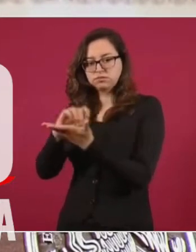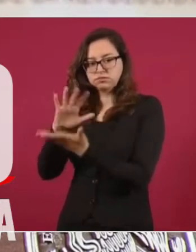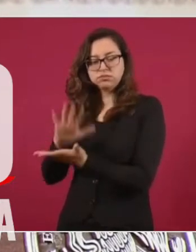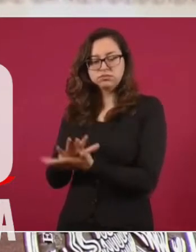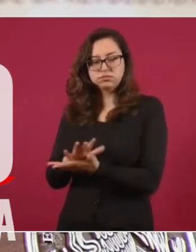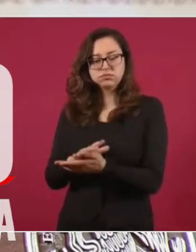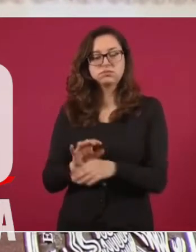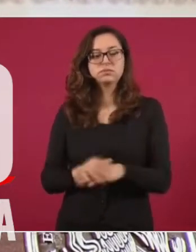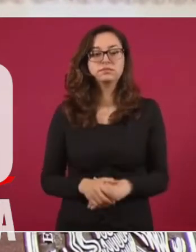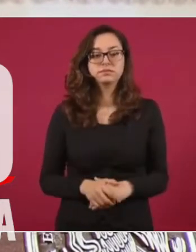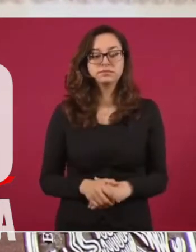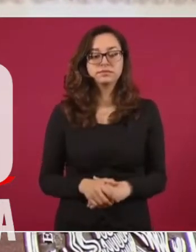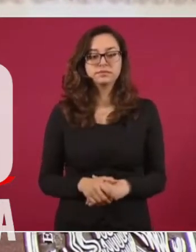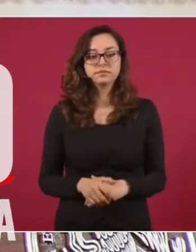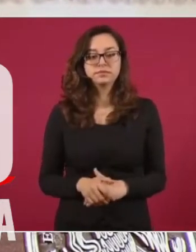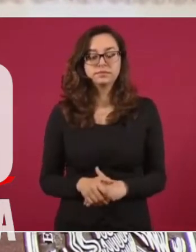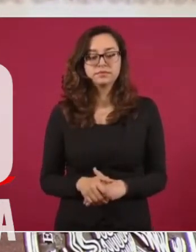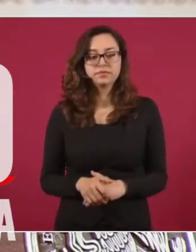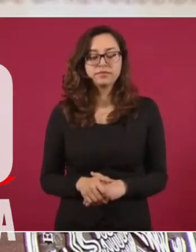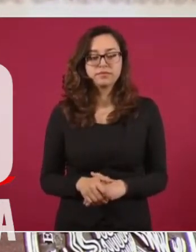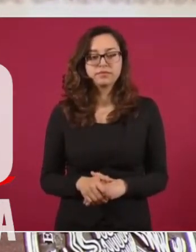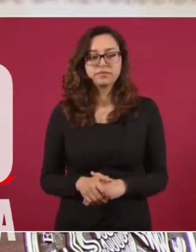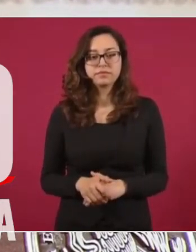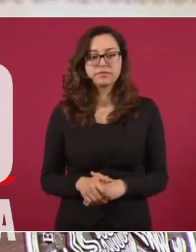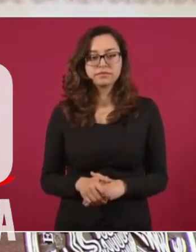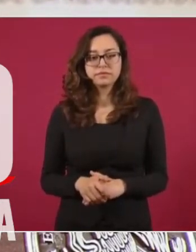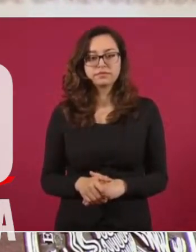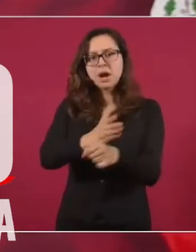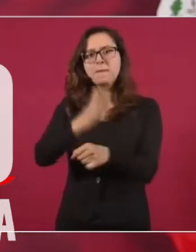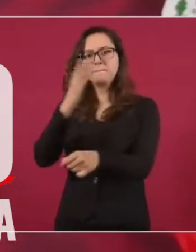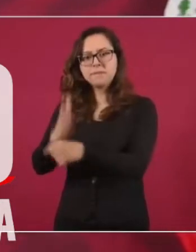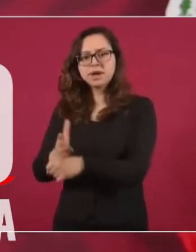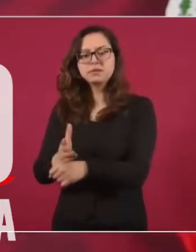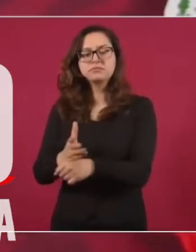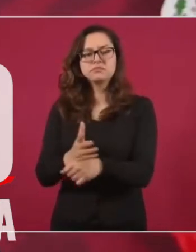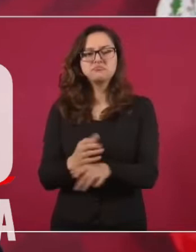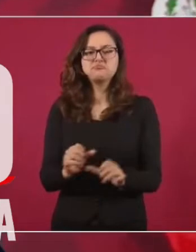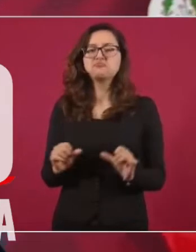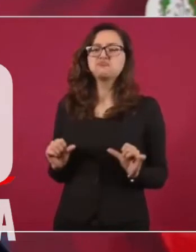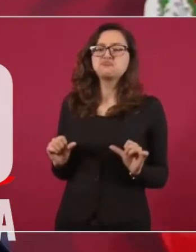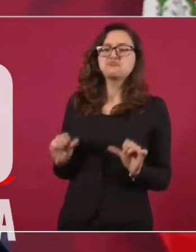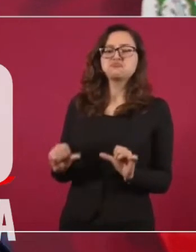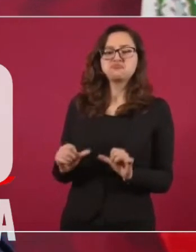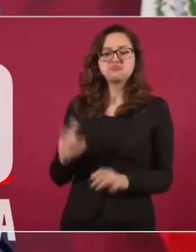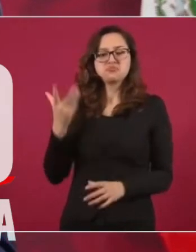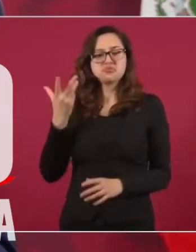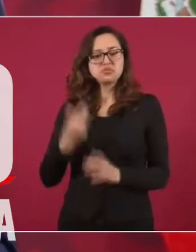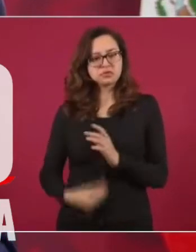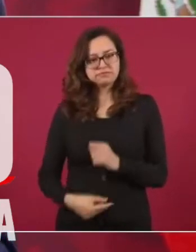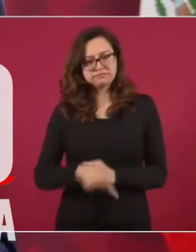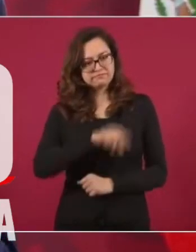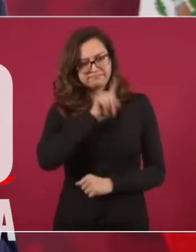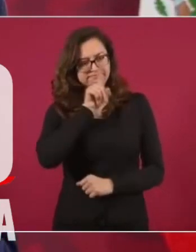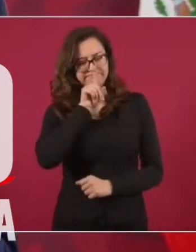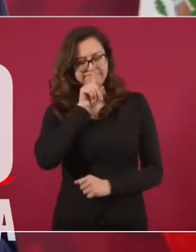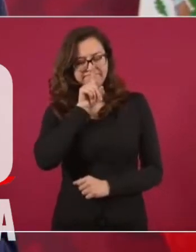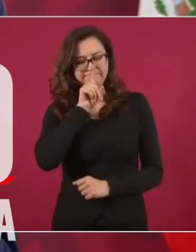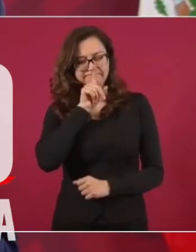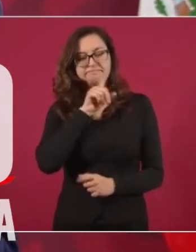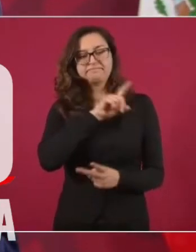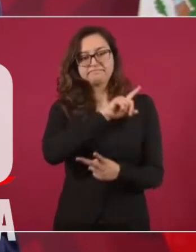se necesita para ayudar como siempre lo hacemos Laura Velázquez